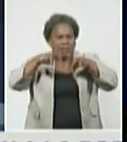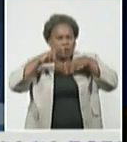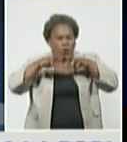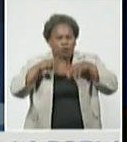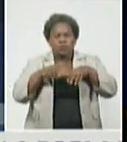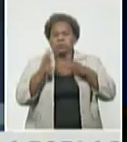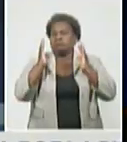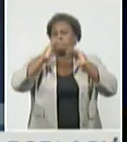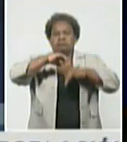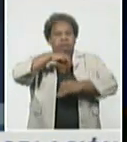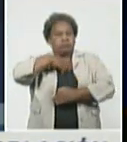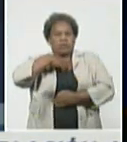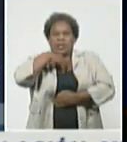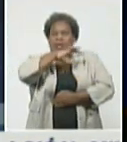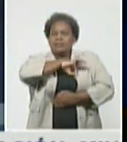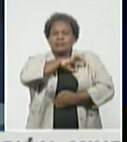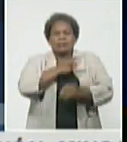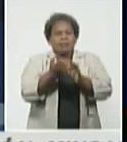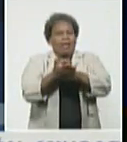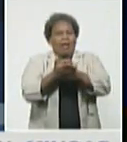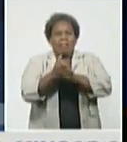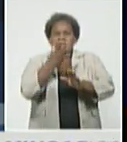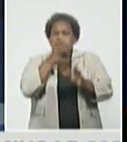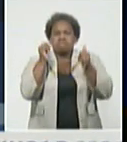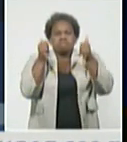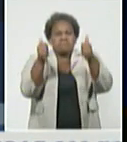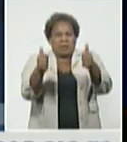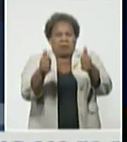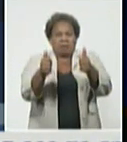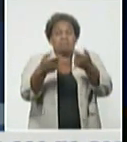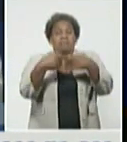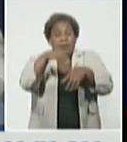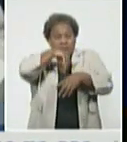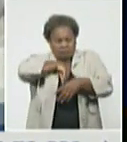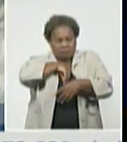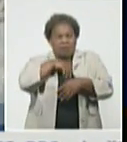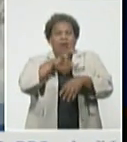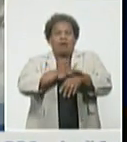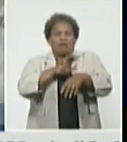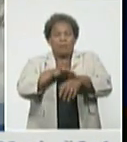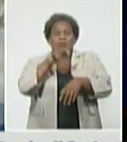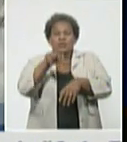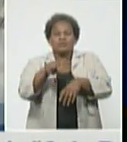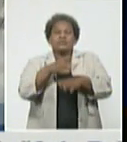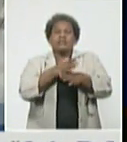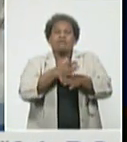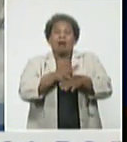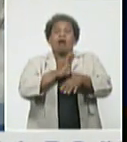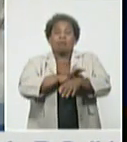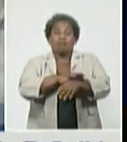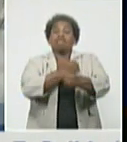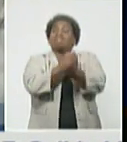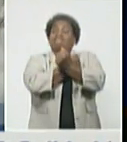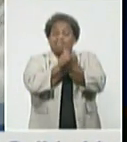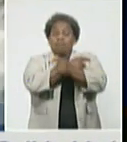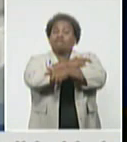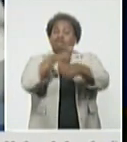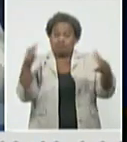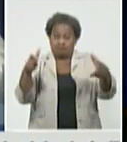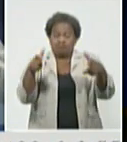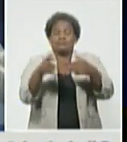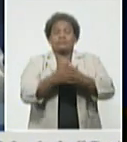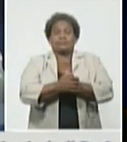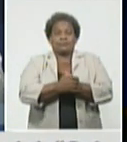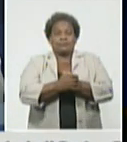presentaban síntomas de la enfermedad, lo cual hace que la misma sea extremadamente riesgosa.